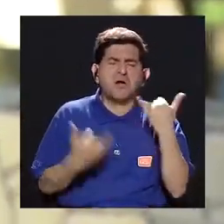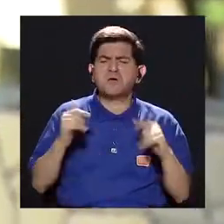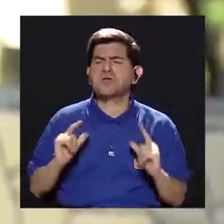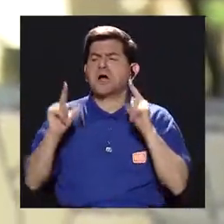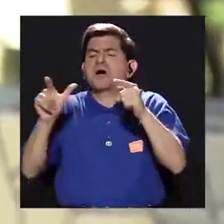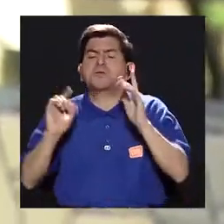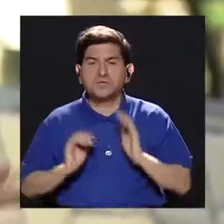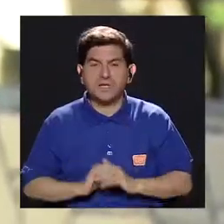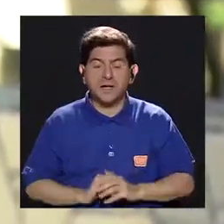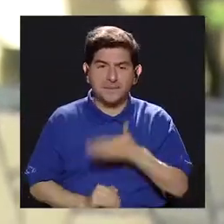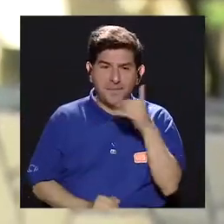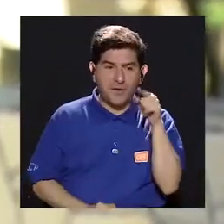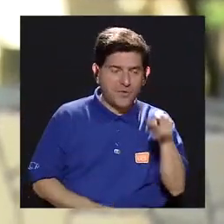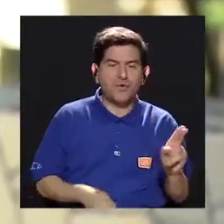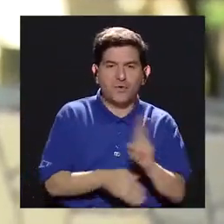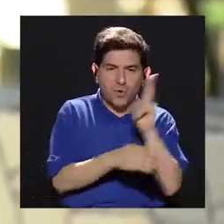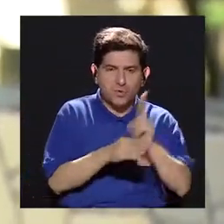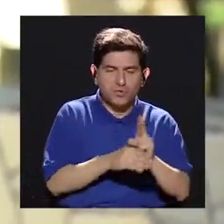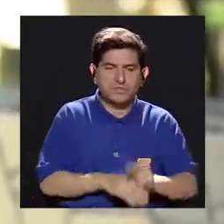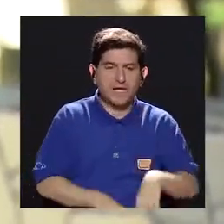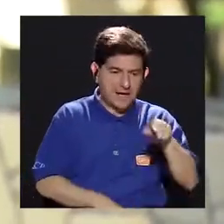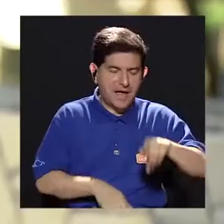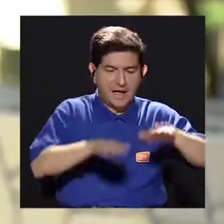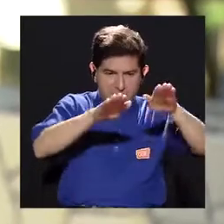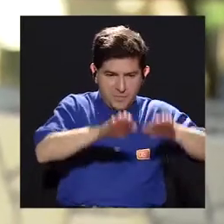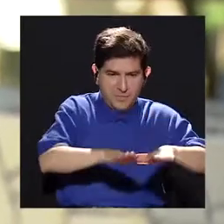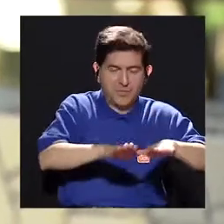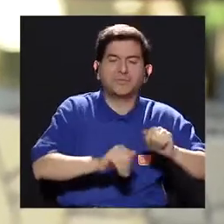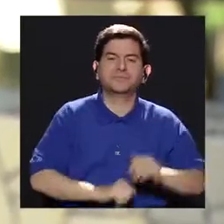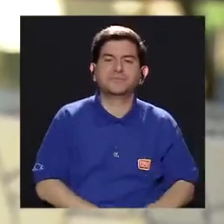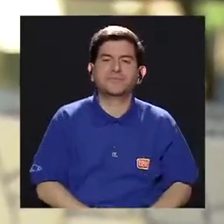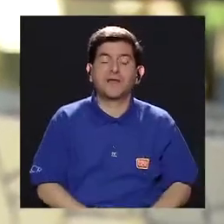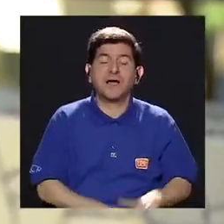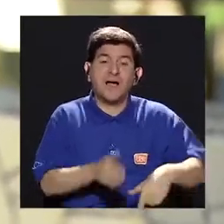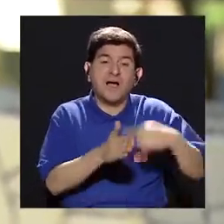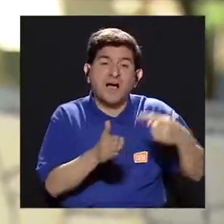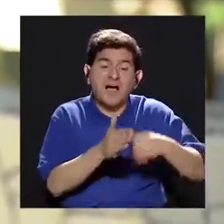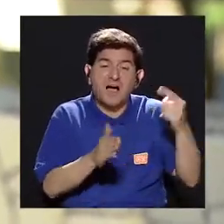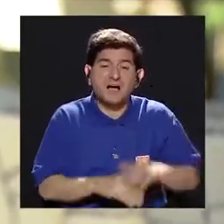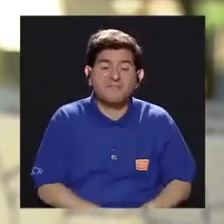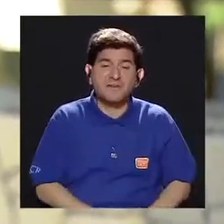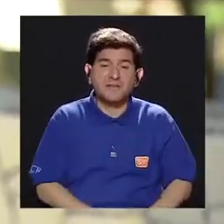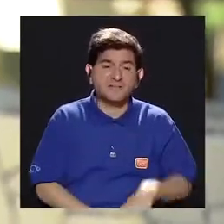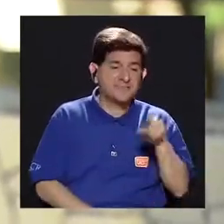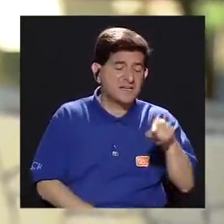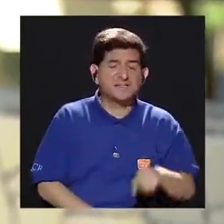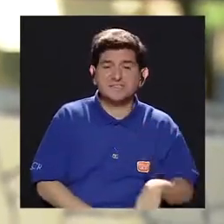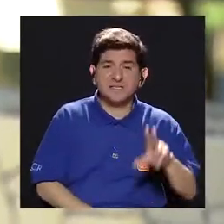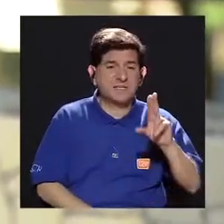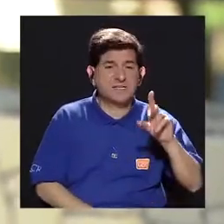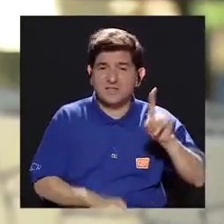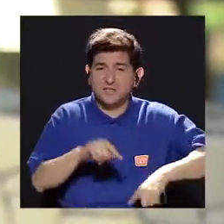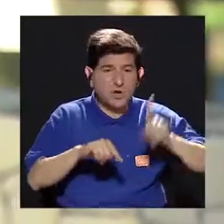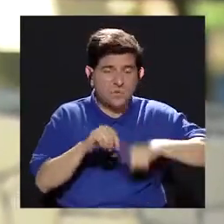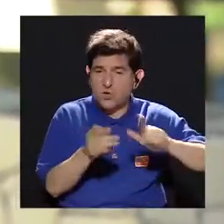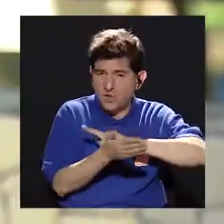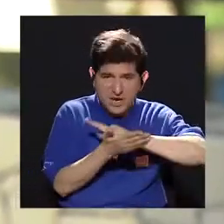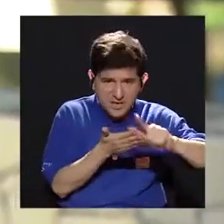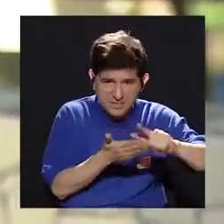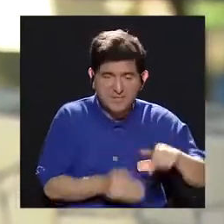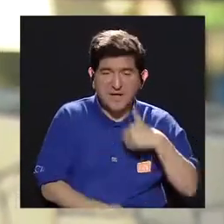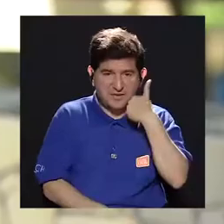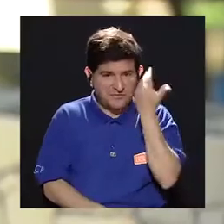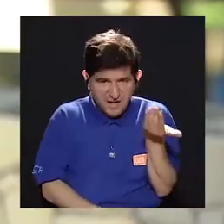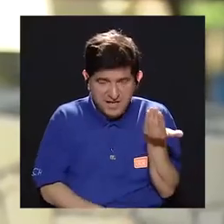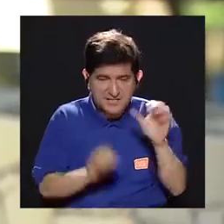por botar, lo usamos para apoyar los piecitos ahí. Porque a veces aquellos felpuditos, si no son lavables y